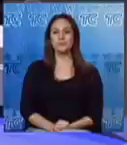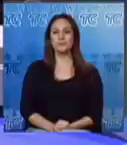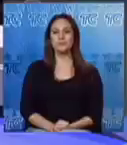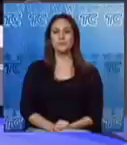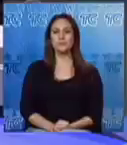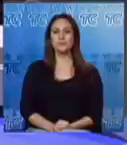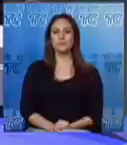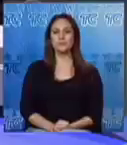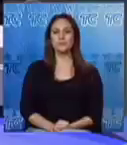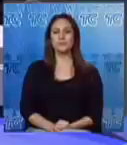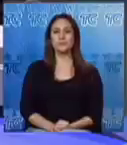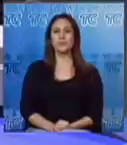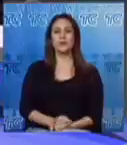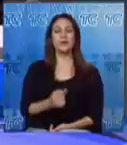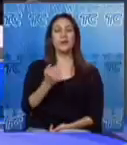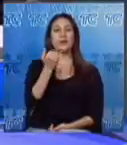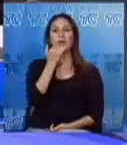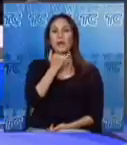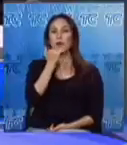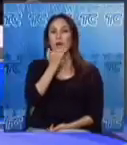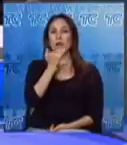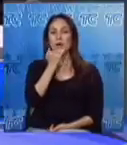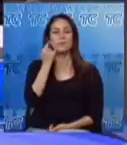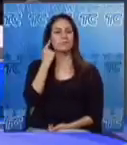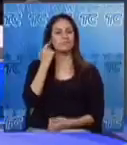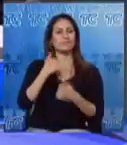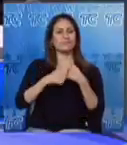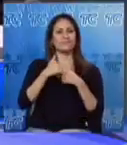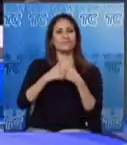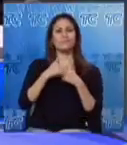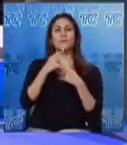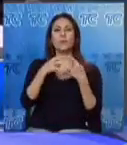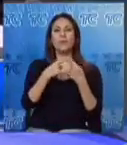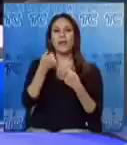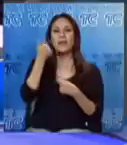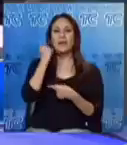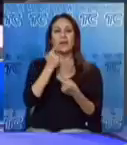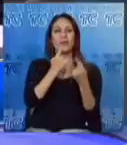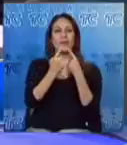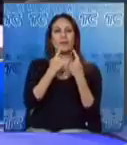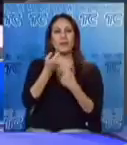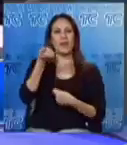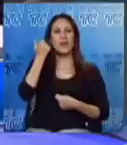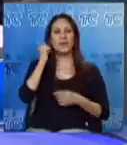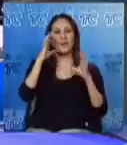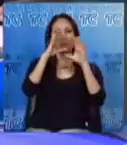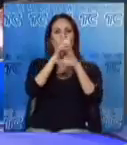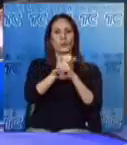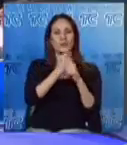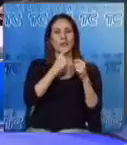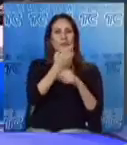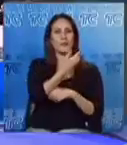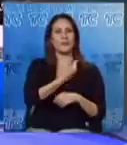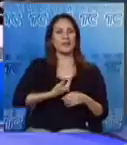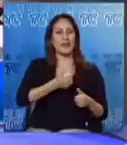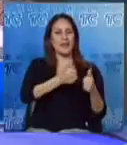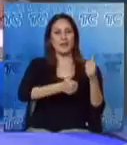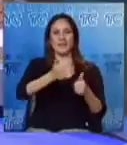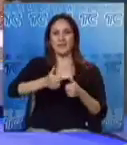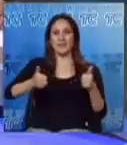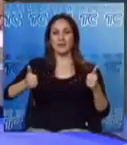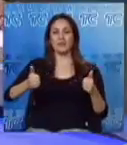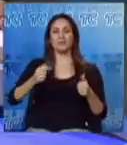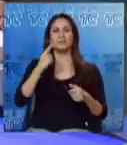En medio de fallas de audio que generaron ciertas molestias en algunos candidatos, se efectuó la noche de ayer el debate presidencial. El evento